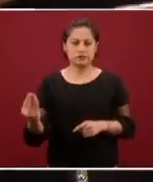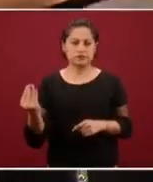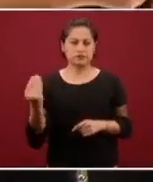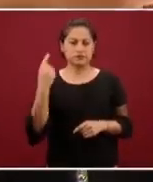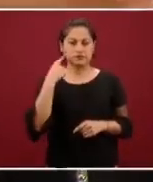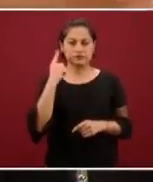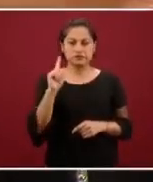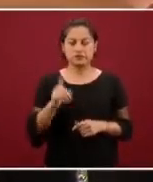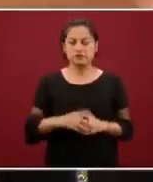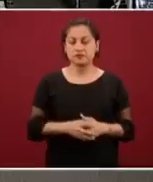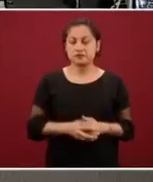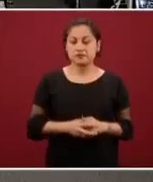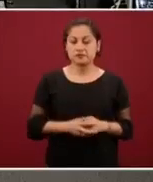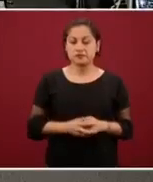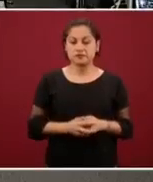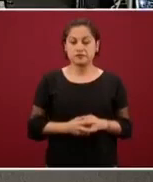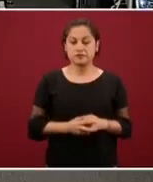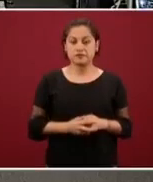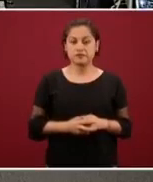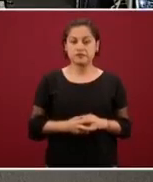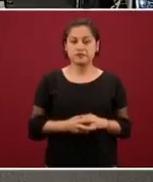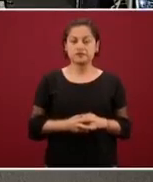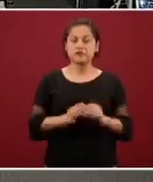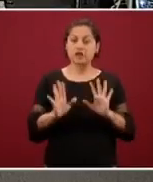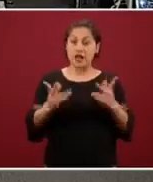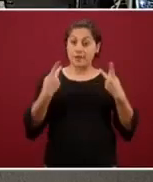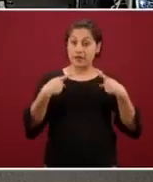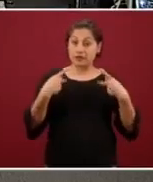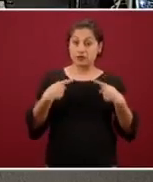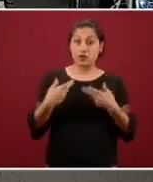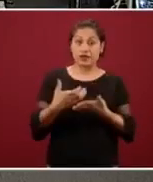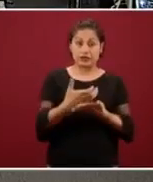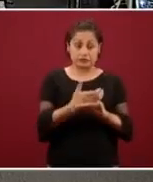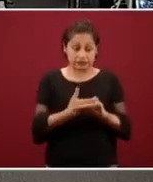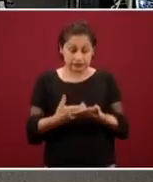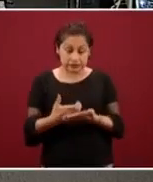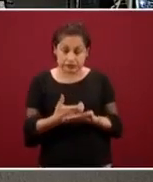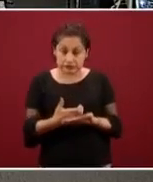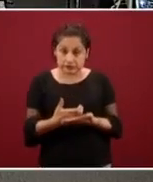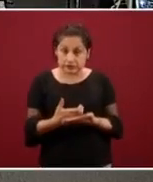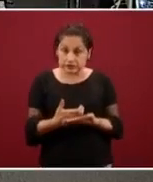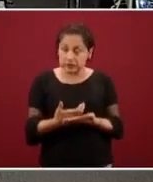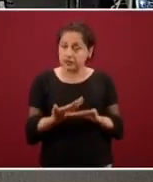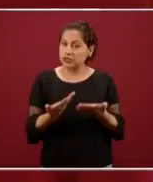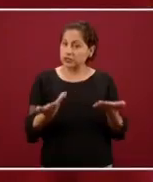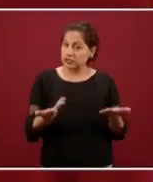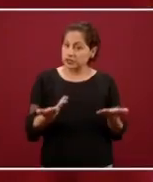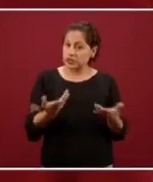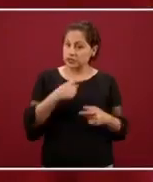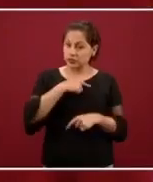rehabilitados? De los rehabilitados, como tal, no estamos manejando la